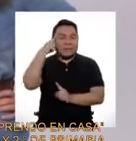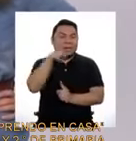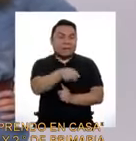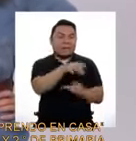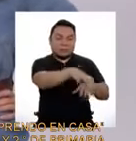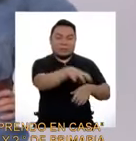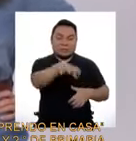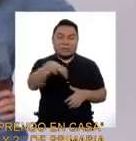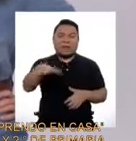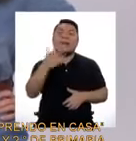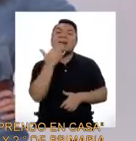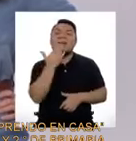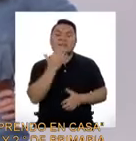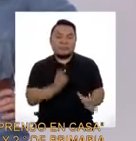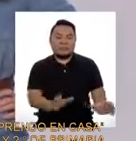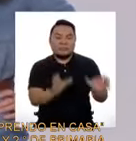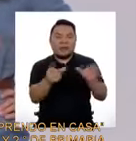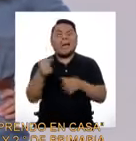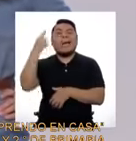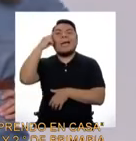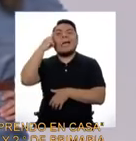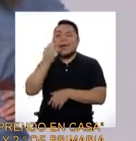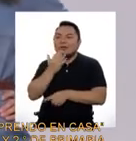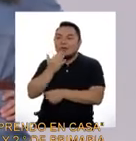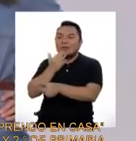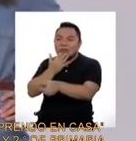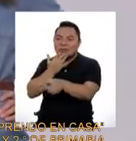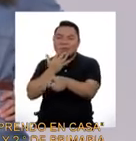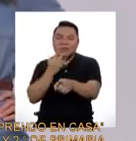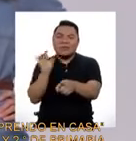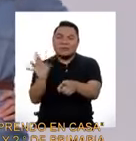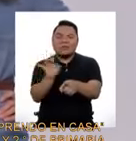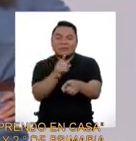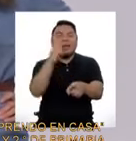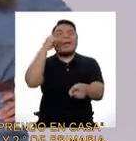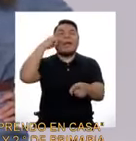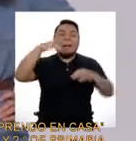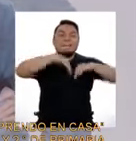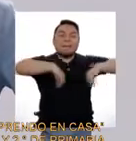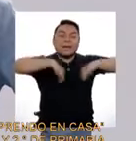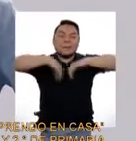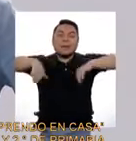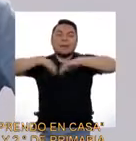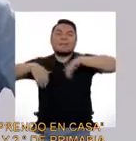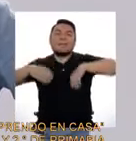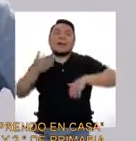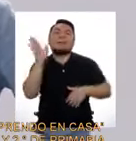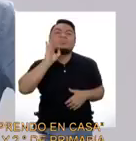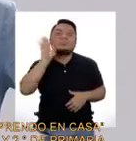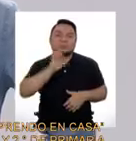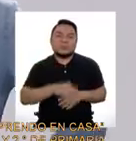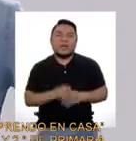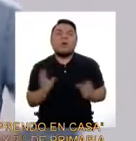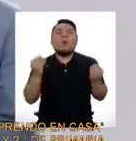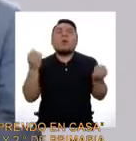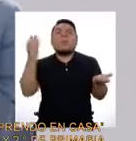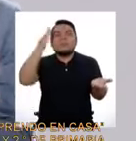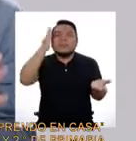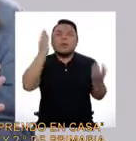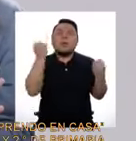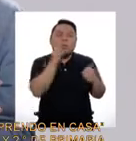¿Qué? ¿Por eso los tachos tienen esos colores tan llamativos? Así es. ¿Cómo podemos identificarlos?